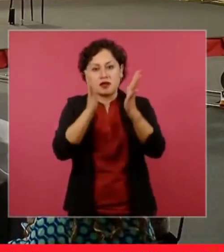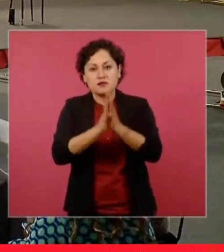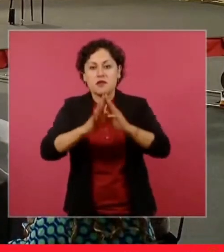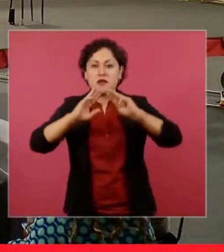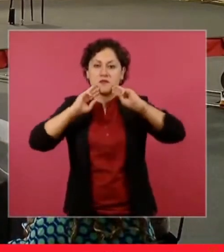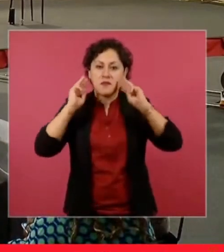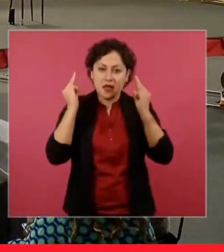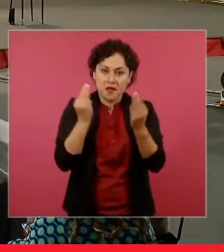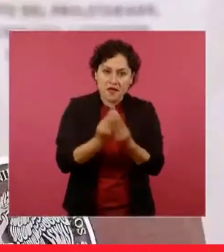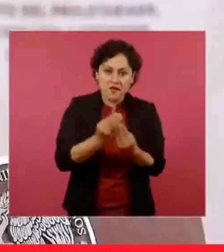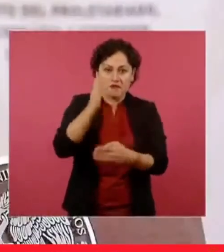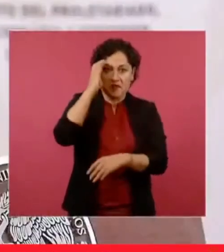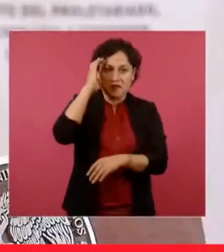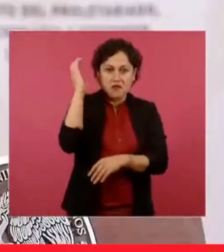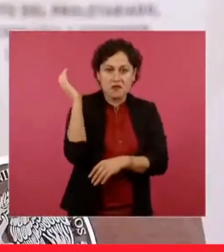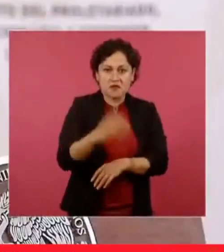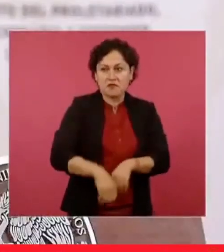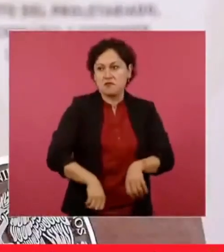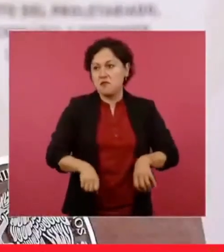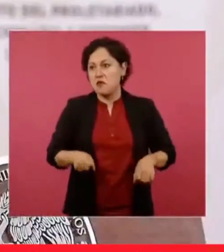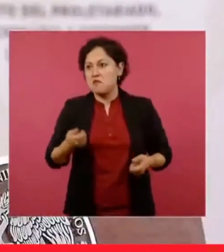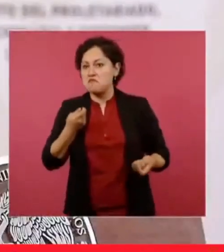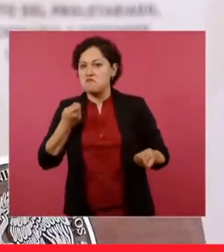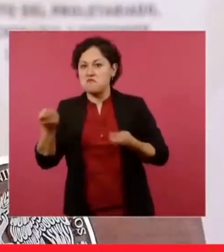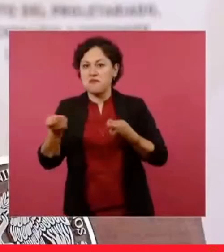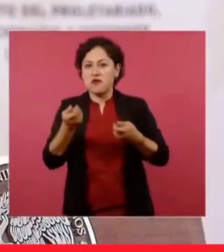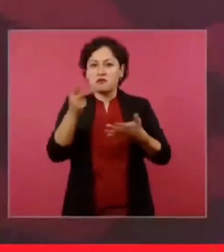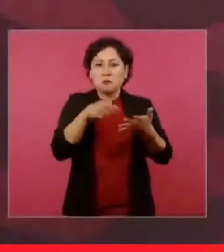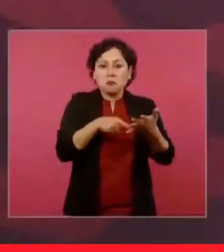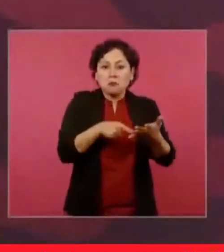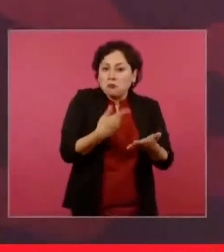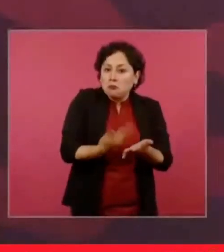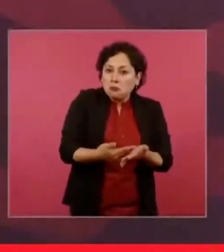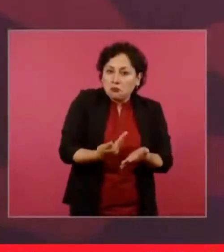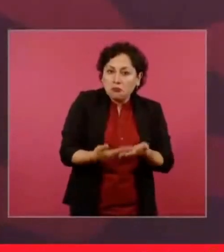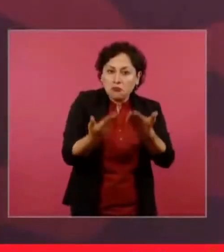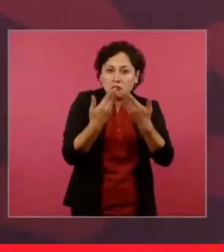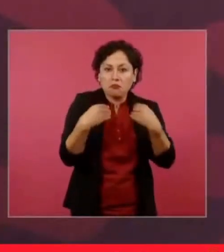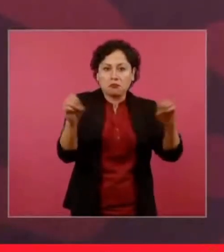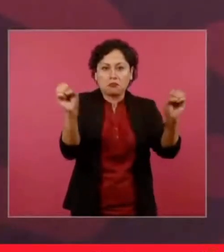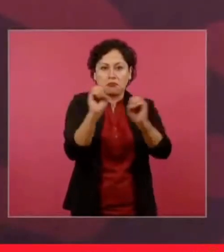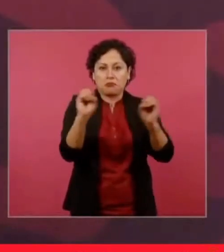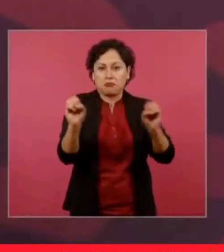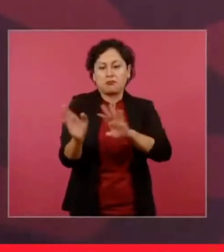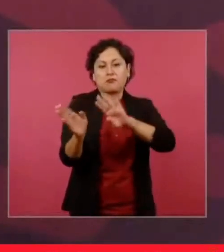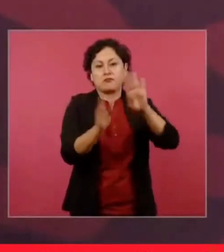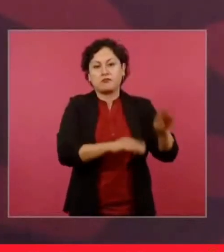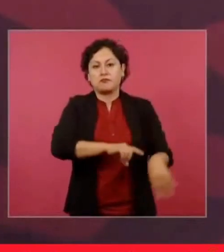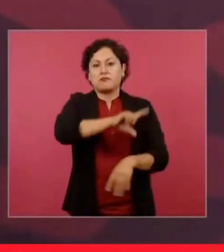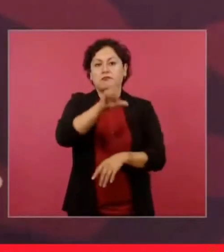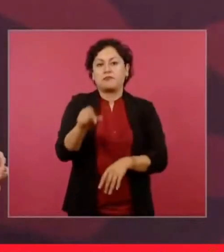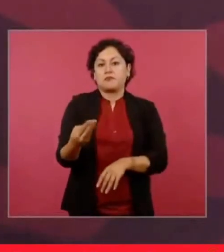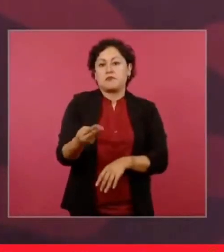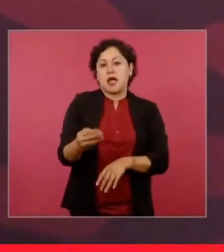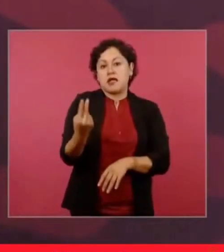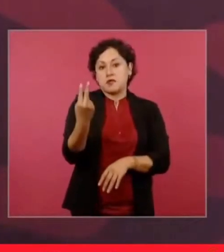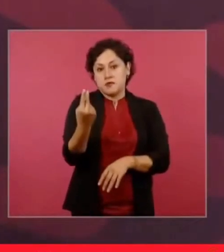poder, pero tampoco evoca la fuente. El 25 de mayo, The New York Times